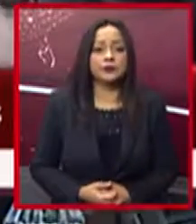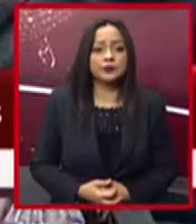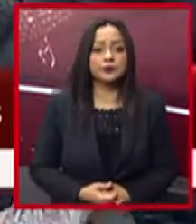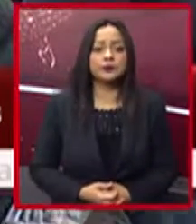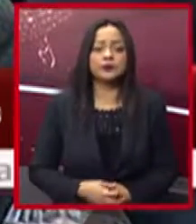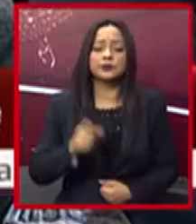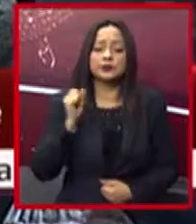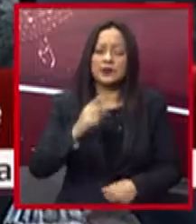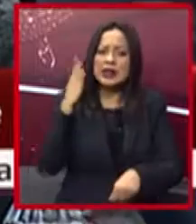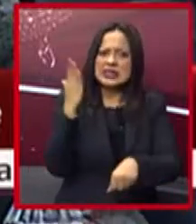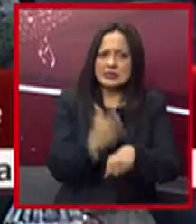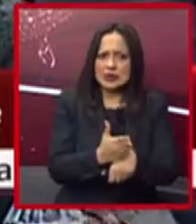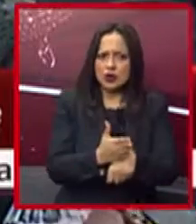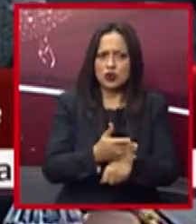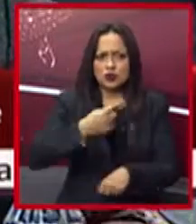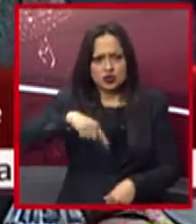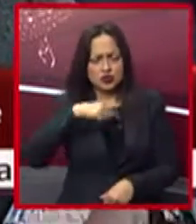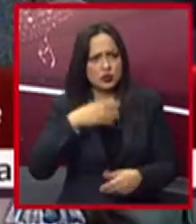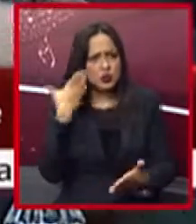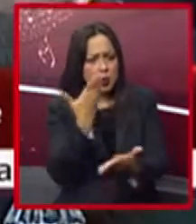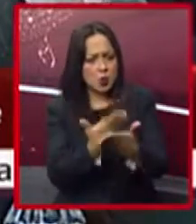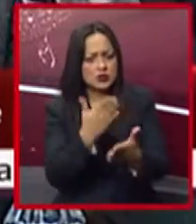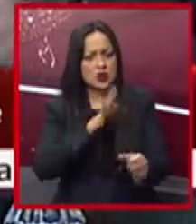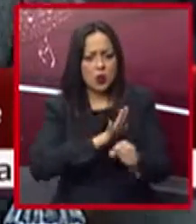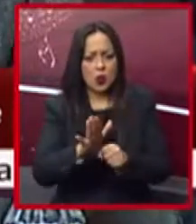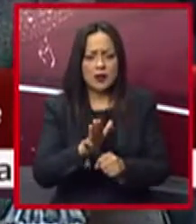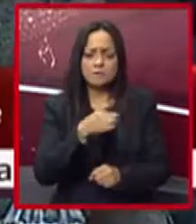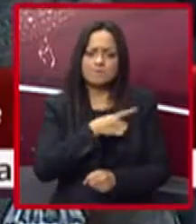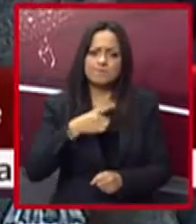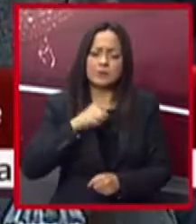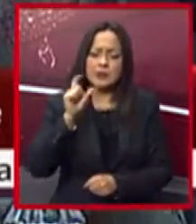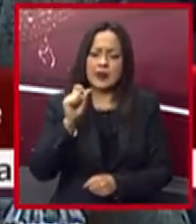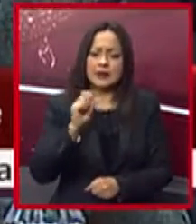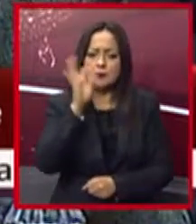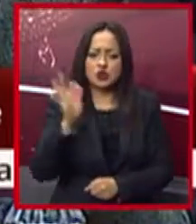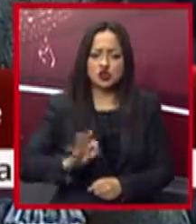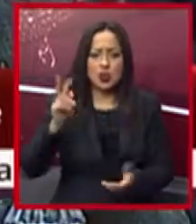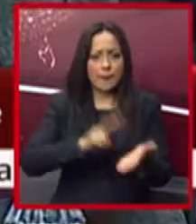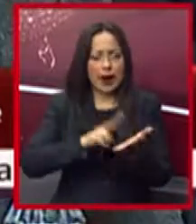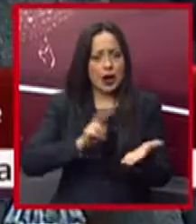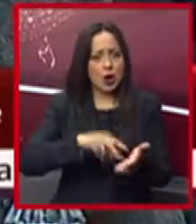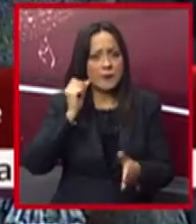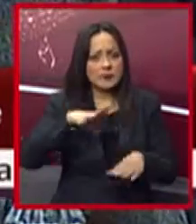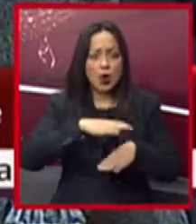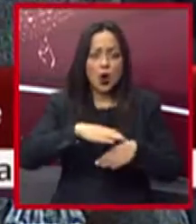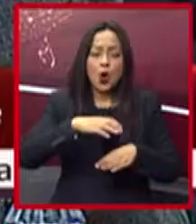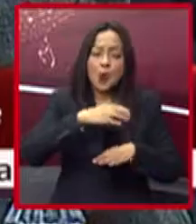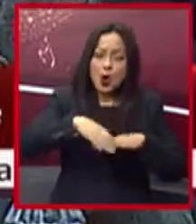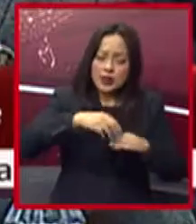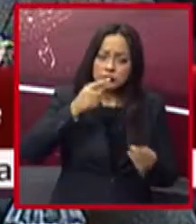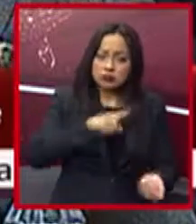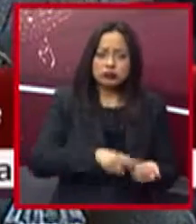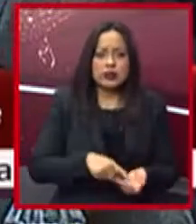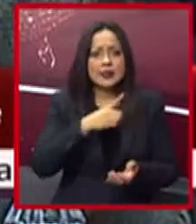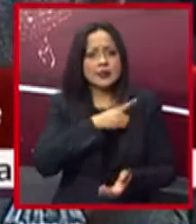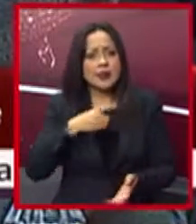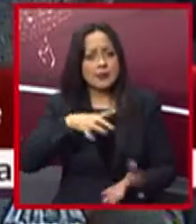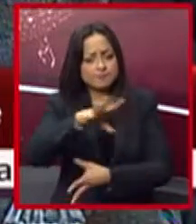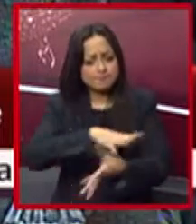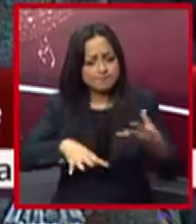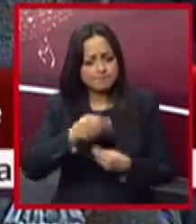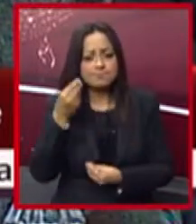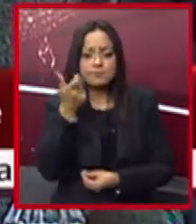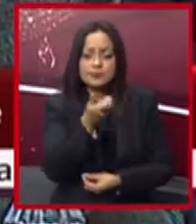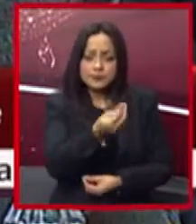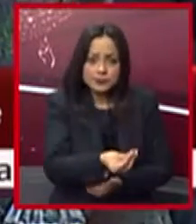En la sanción estamos proponiendo una sanción del 20% del costo del boleto que sea remunerado